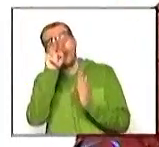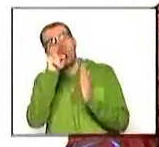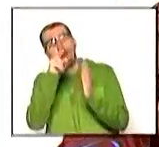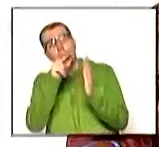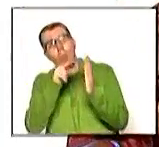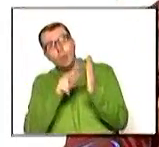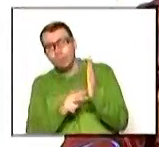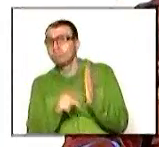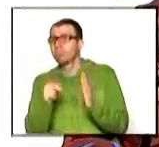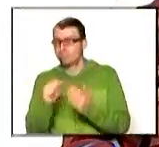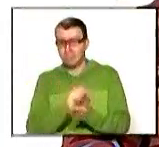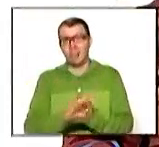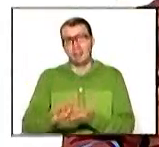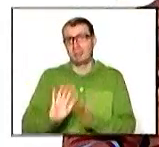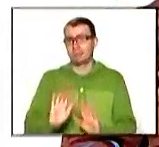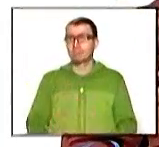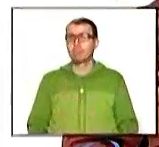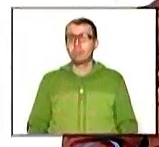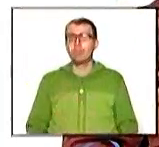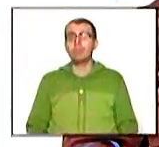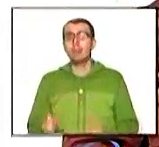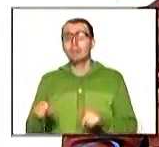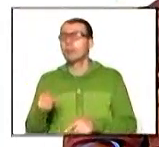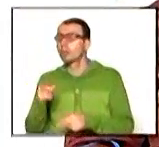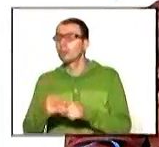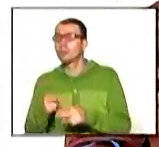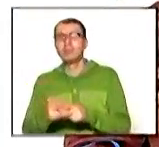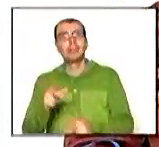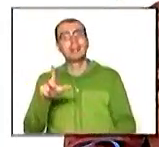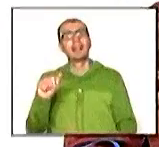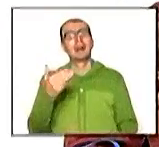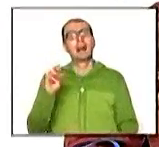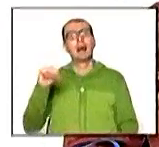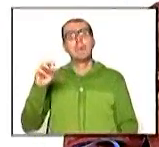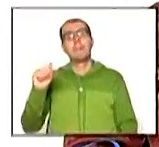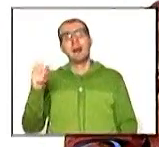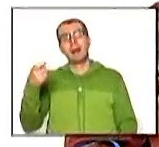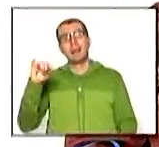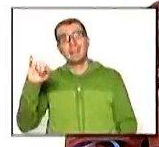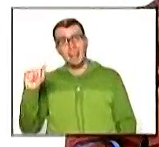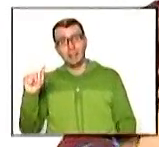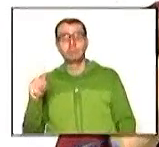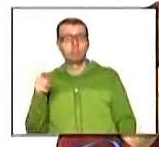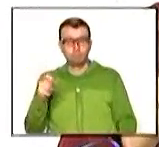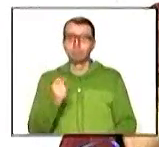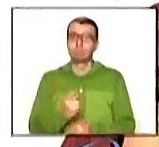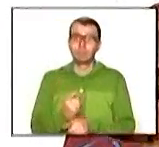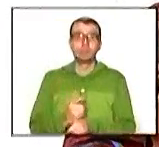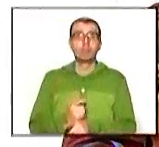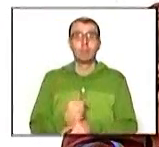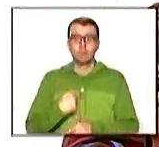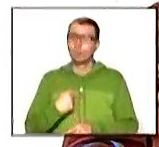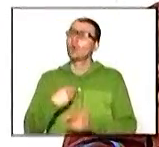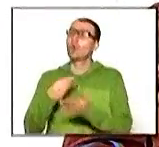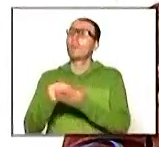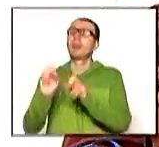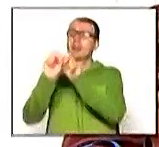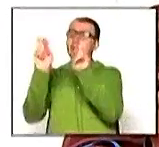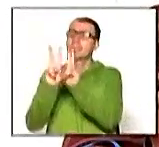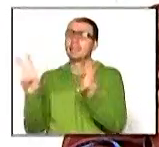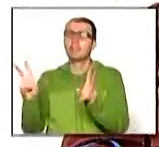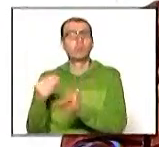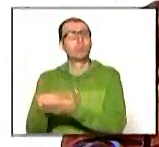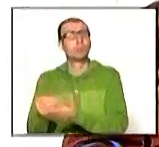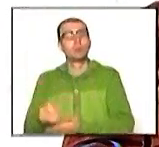de los Cuatro Acuerdos. Y el de la magia también es un libro extraordinario, es un libro extraordinario. Yo lo compré por internet, me costó